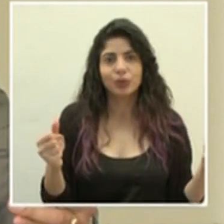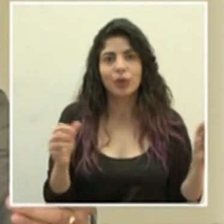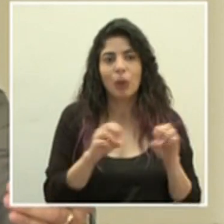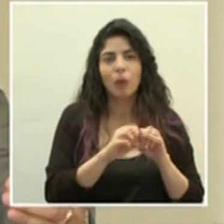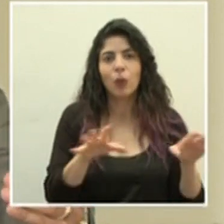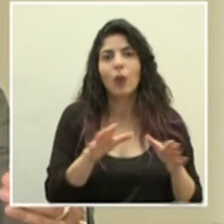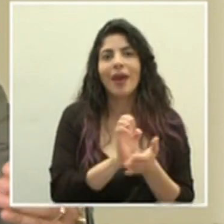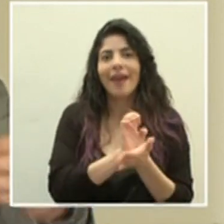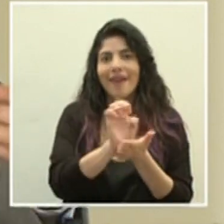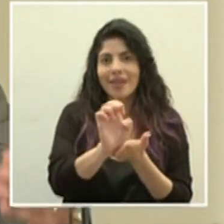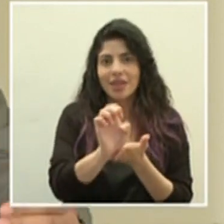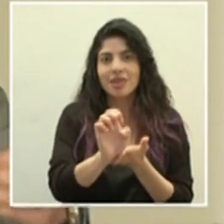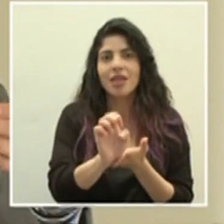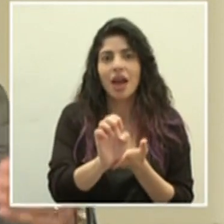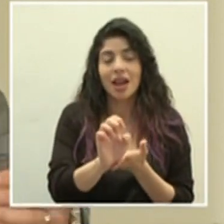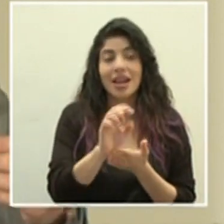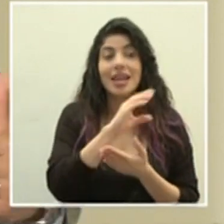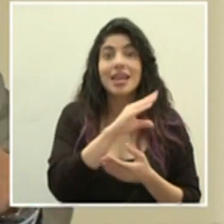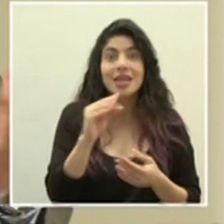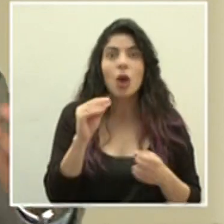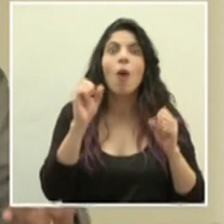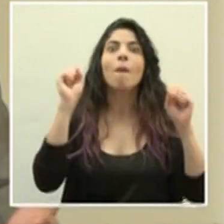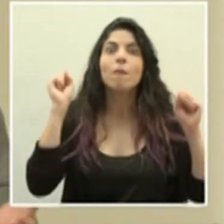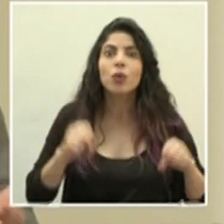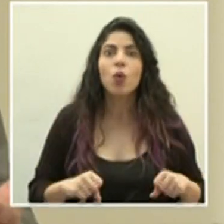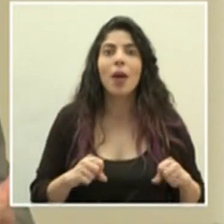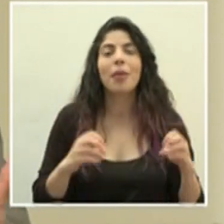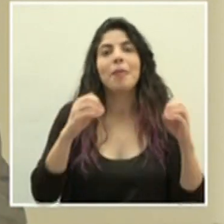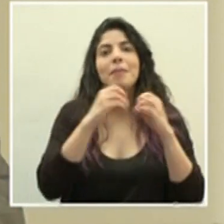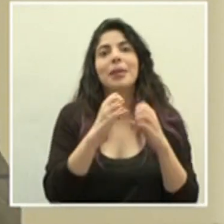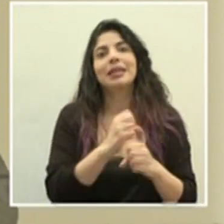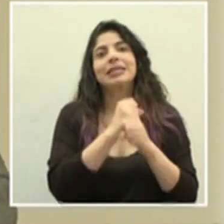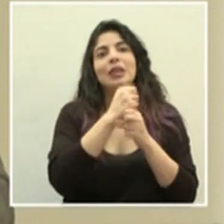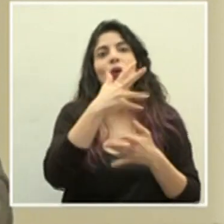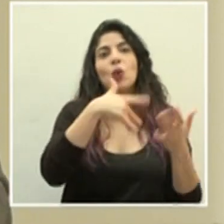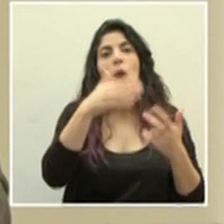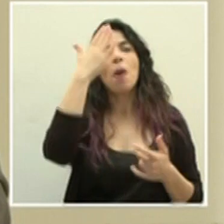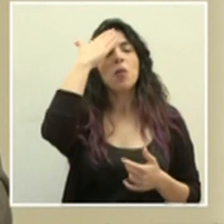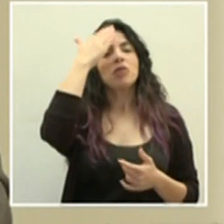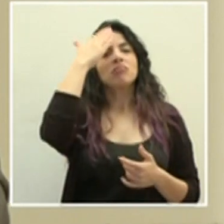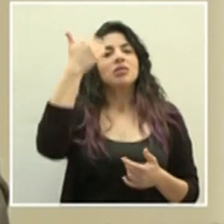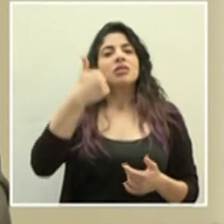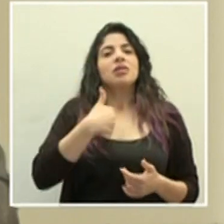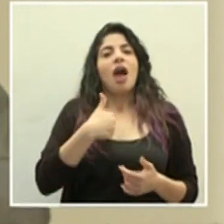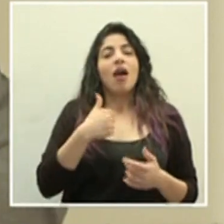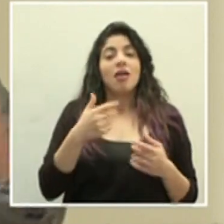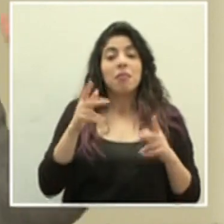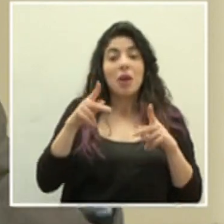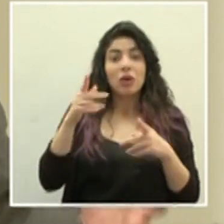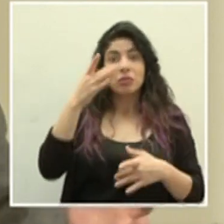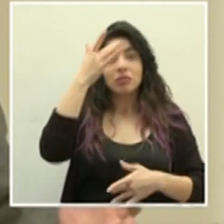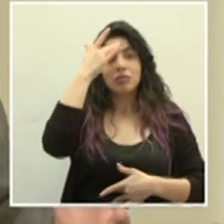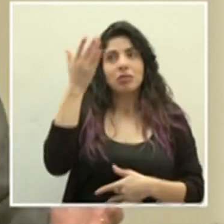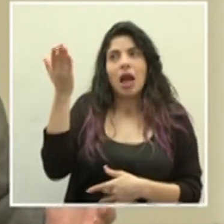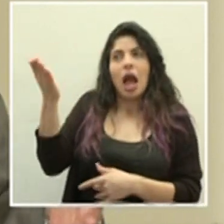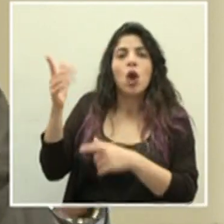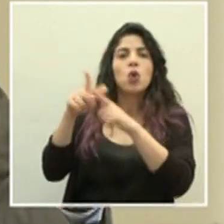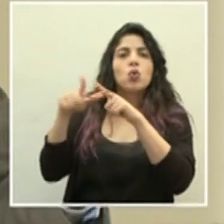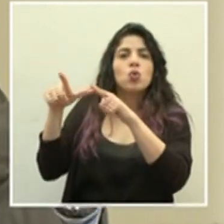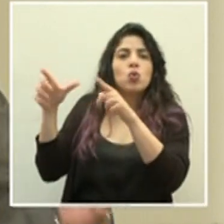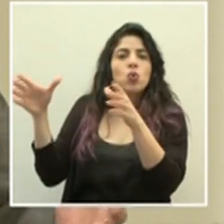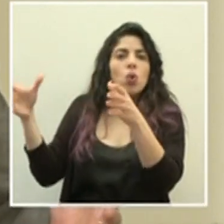evitar la propagación y puede además moverse más seguramente porque tiene la garantía de que sus casos pueden estar en un